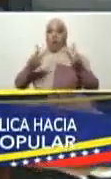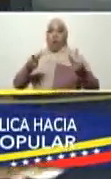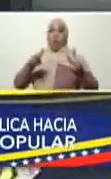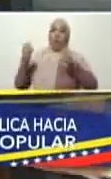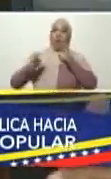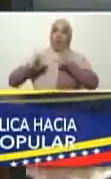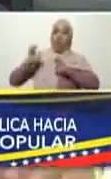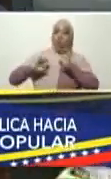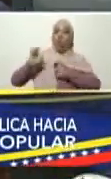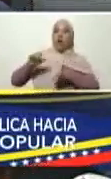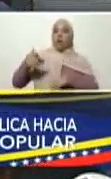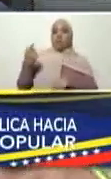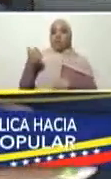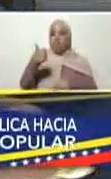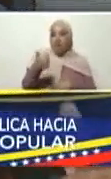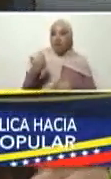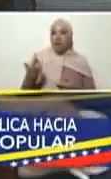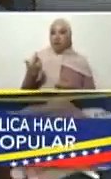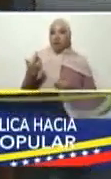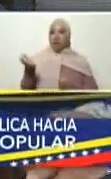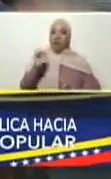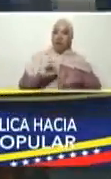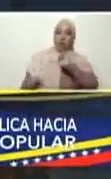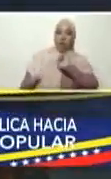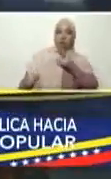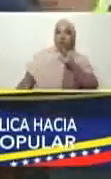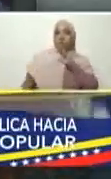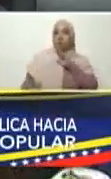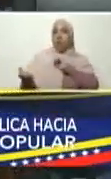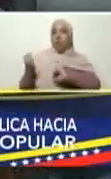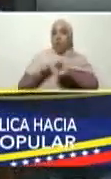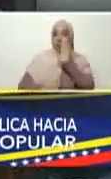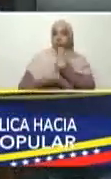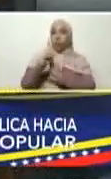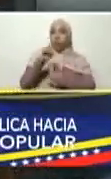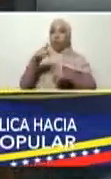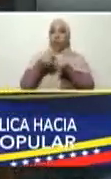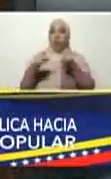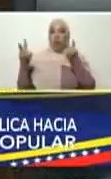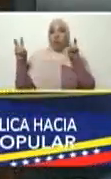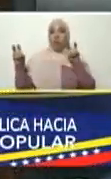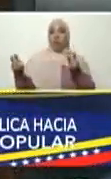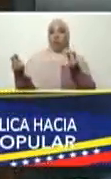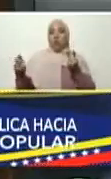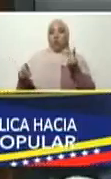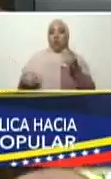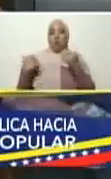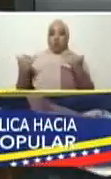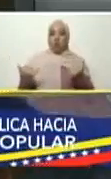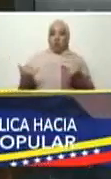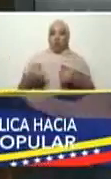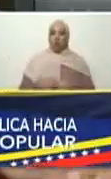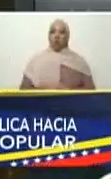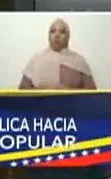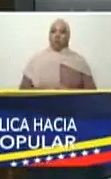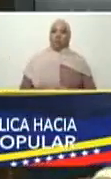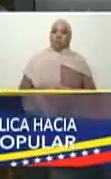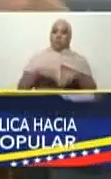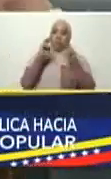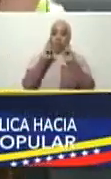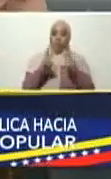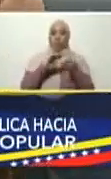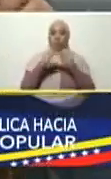evaluar qué los ha frenado, qué les ha frenado y cómo pueden avanzar a una nueva etapa a partir de lo que ya han construido. Es una forma de ver